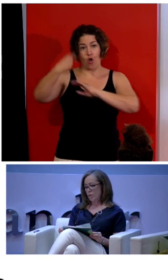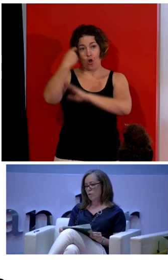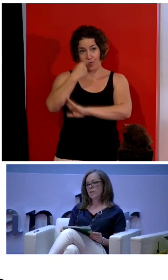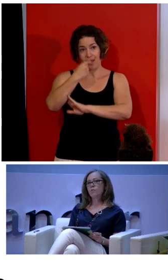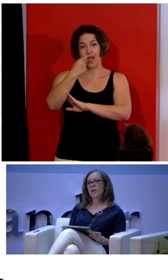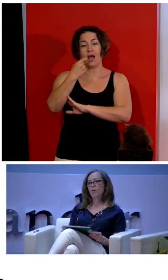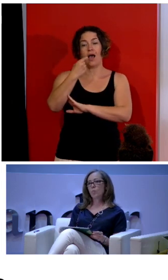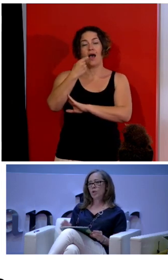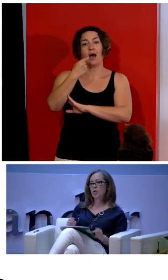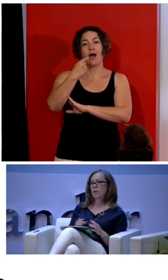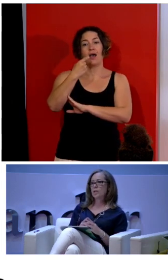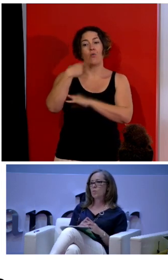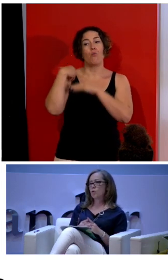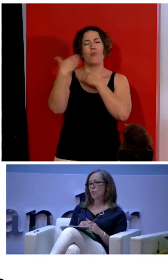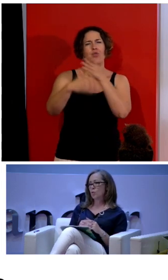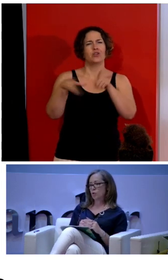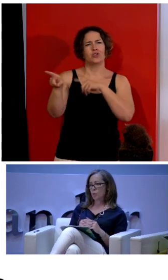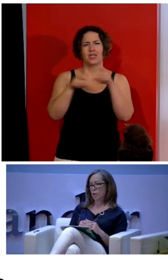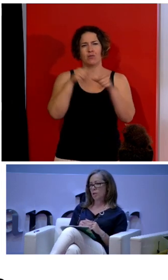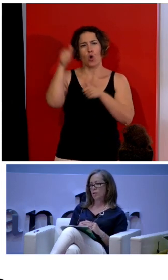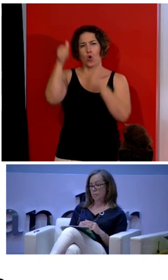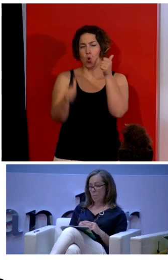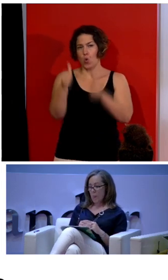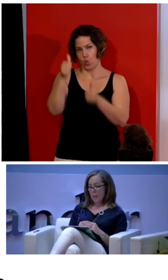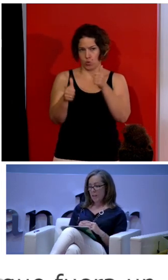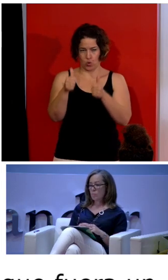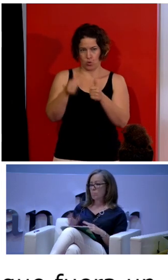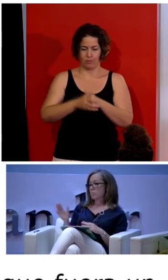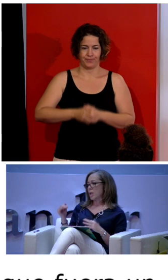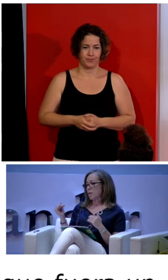sujetos a ello, a que fuera un proceso selectivo concurso-oposición.